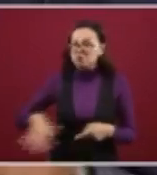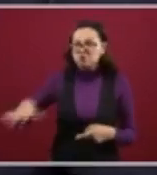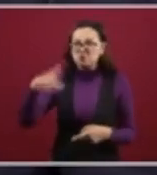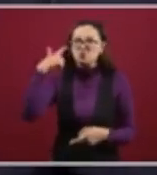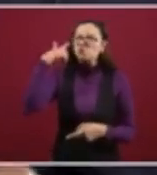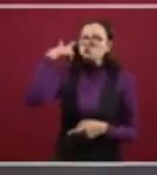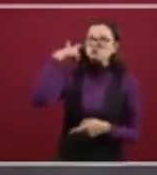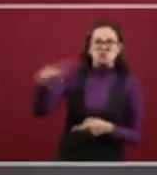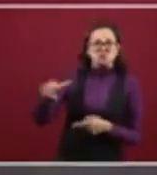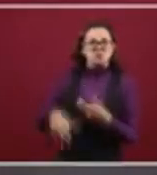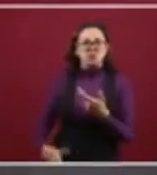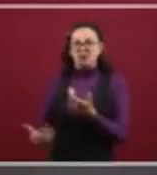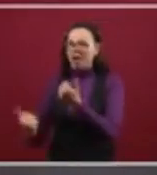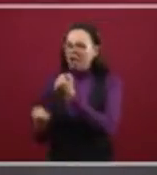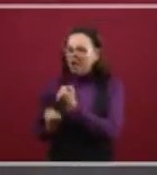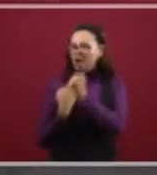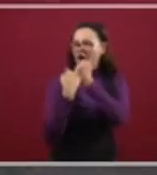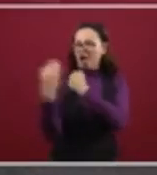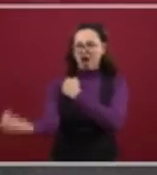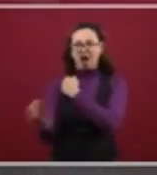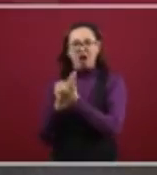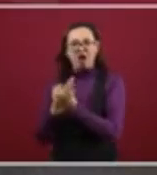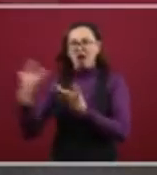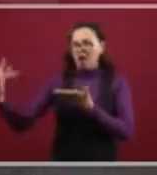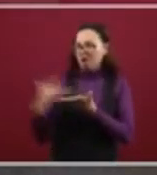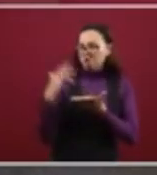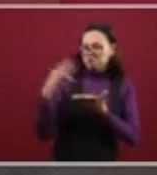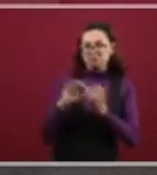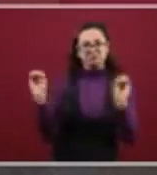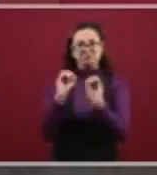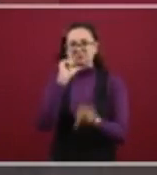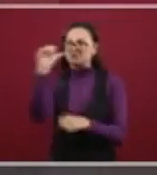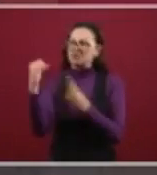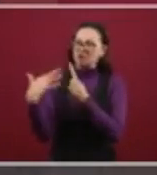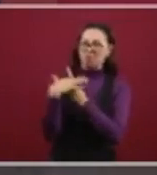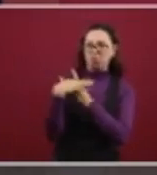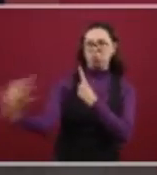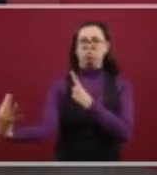sin respaldo ciudadano, sin respaldo popular.